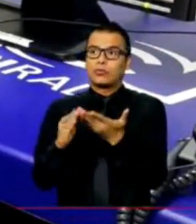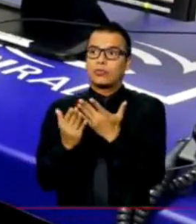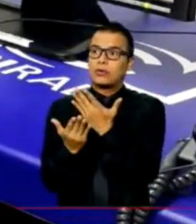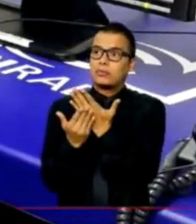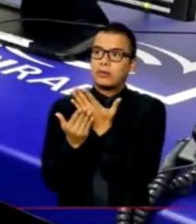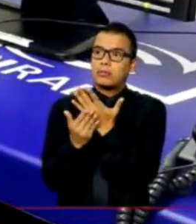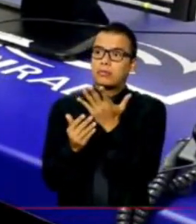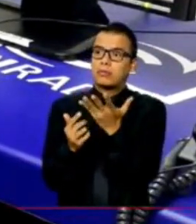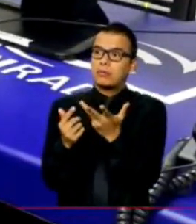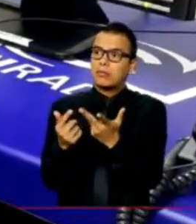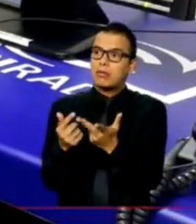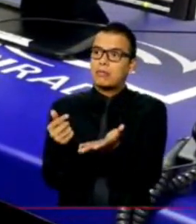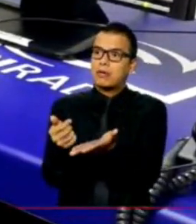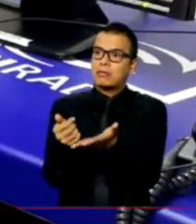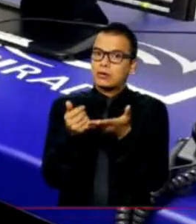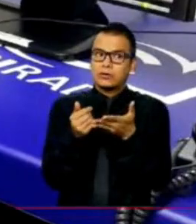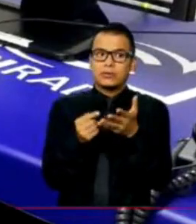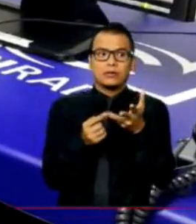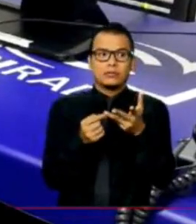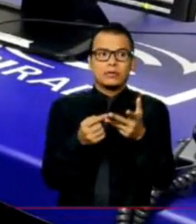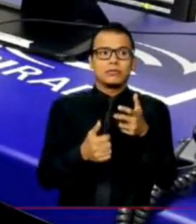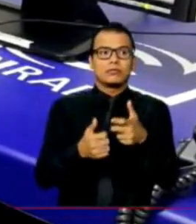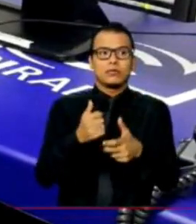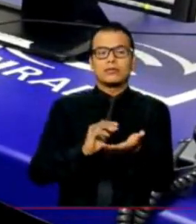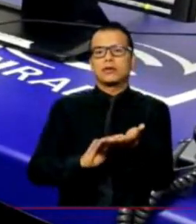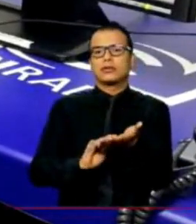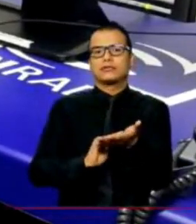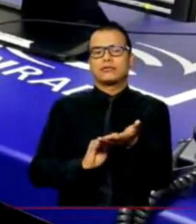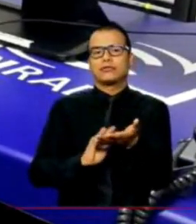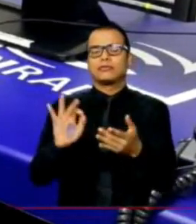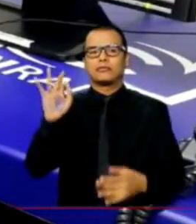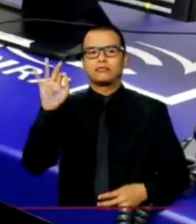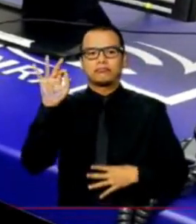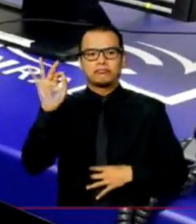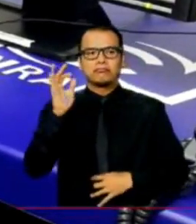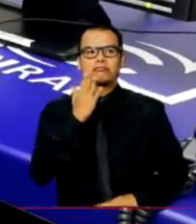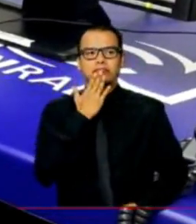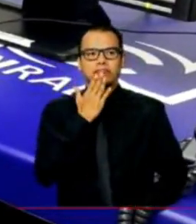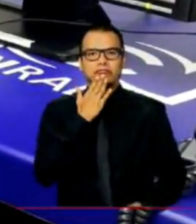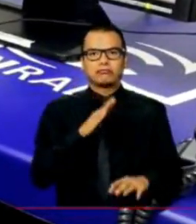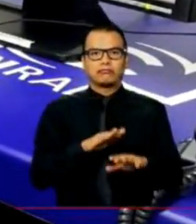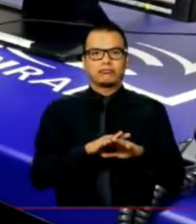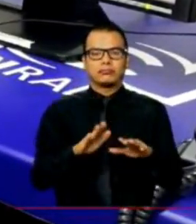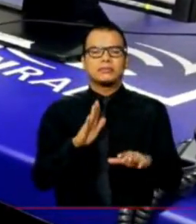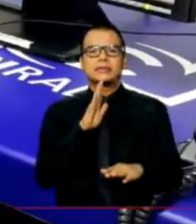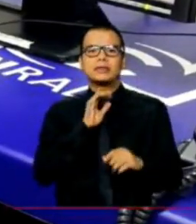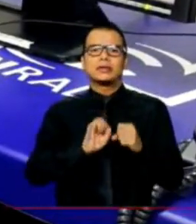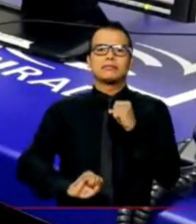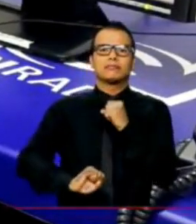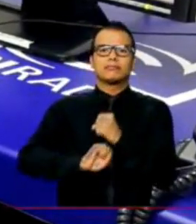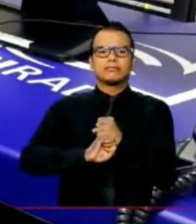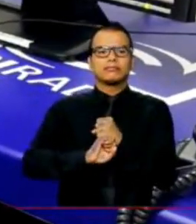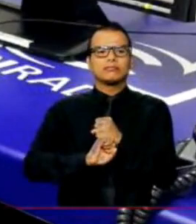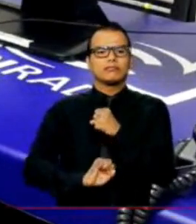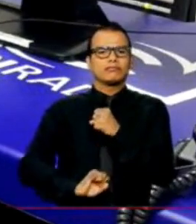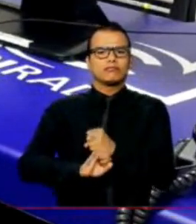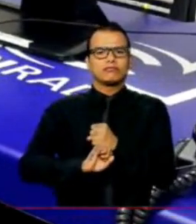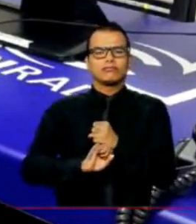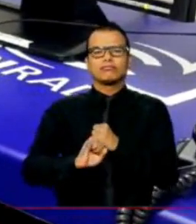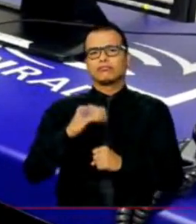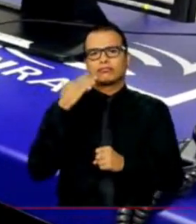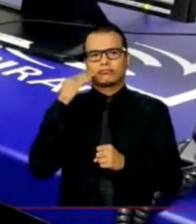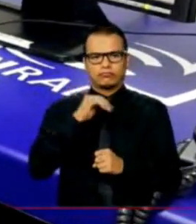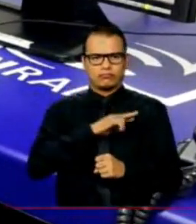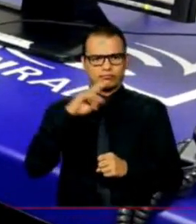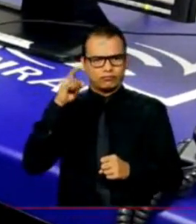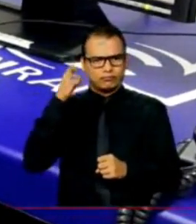en la intermediación que hizo para superar esta crisis la gobernadora del valo del cauca Dilan Francisca toro